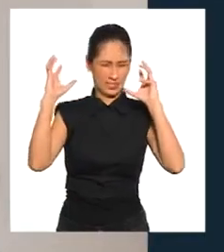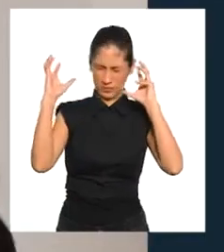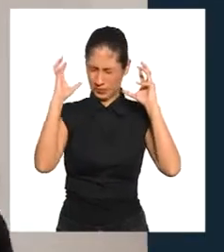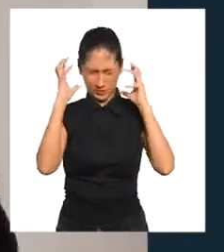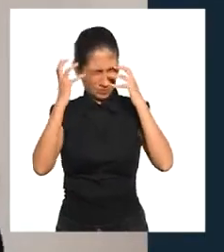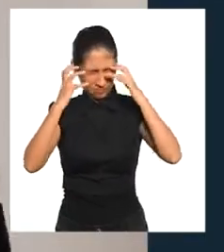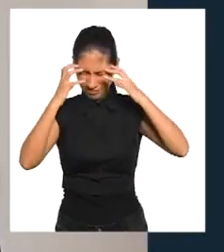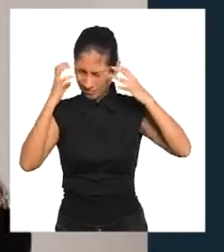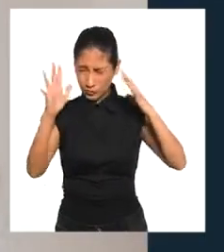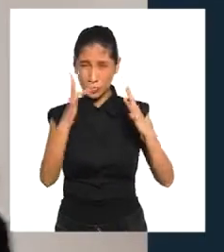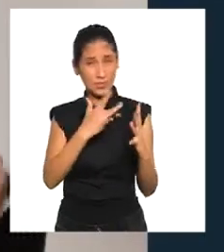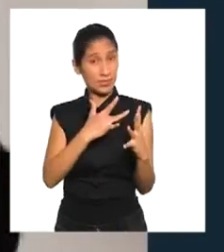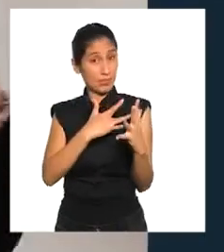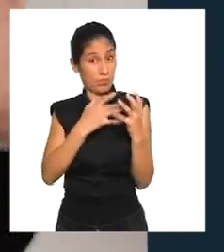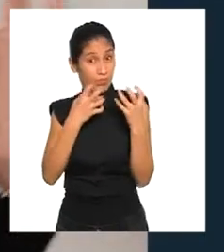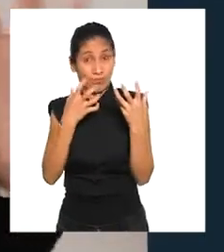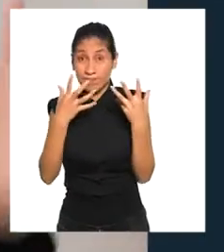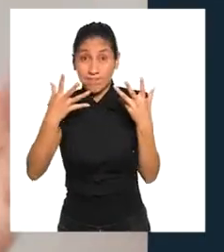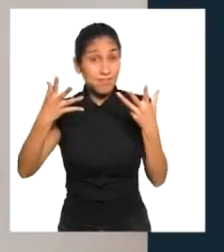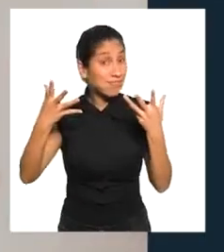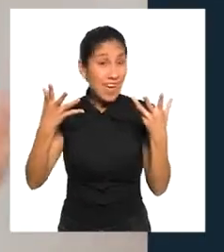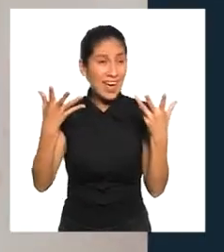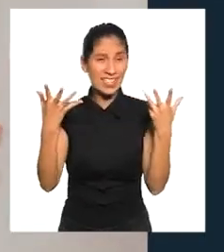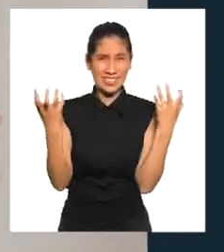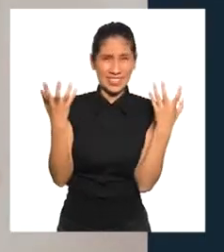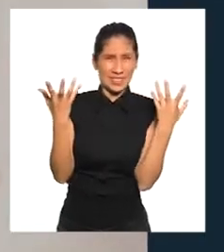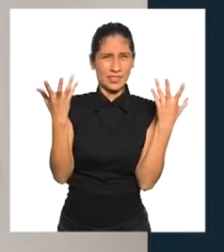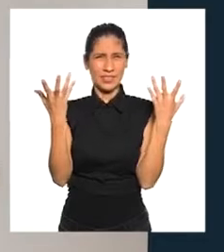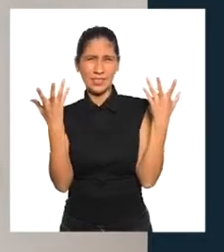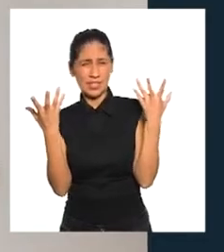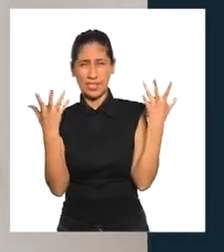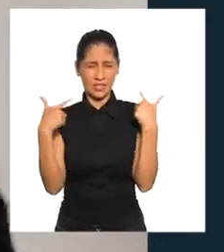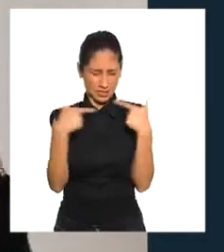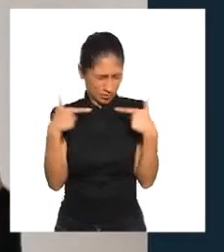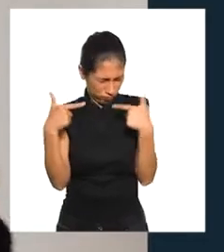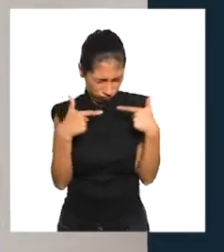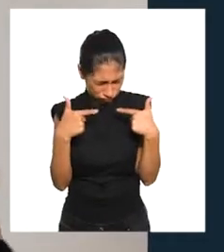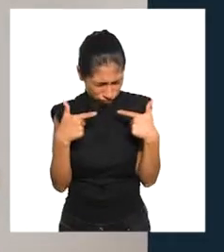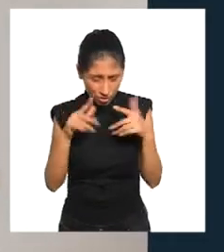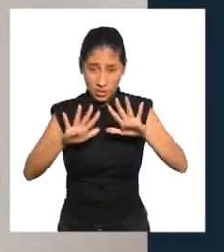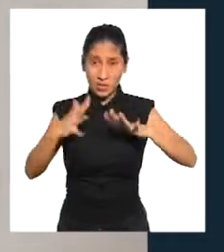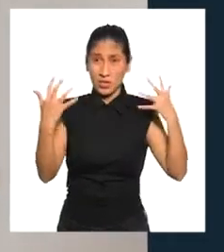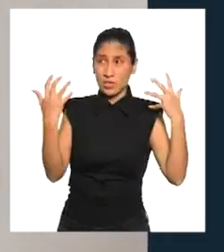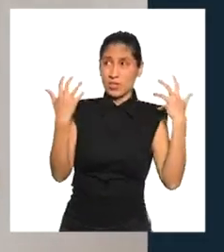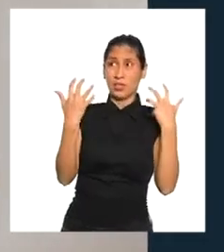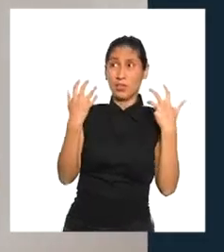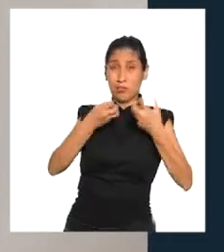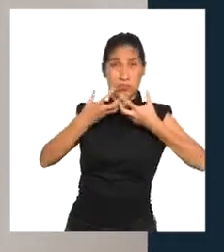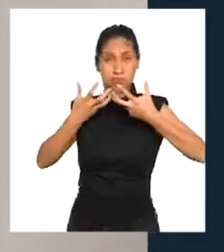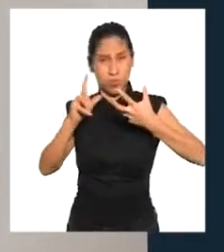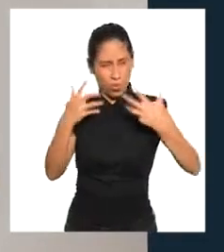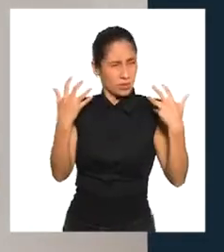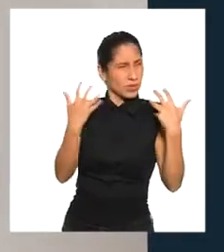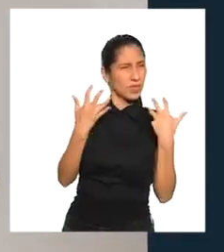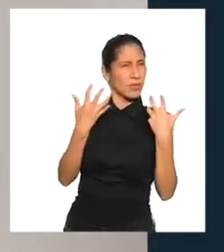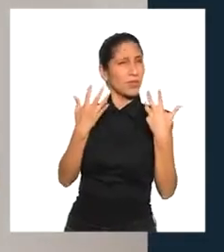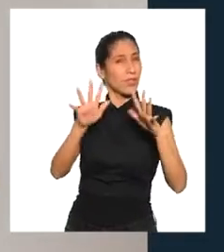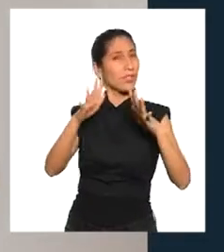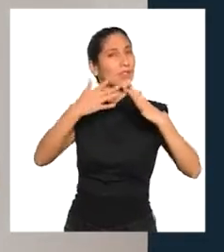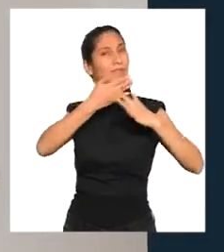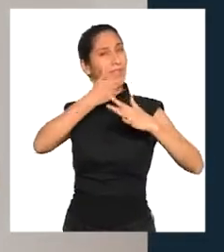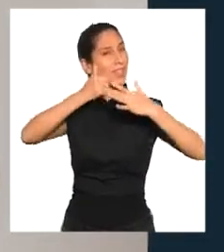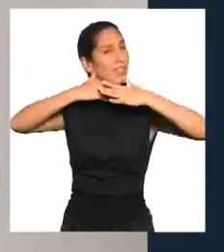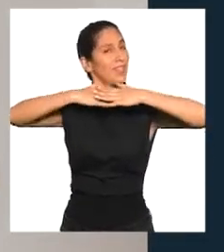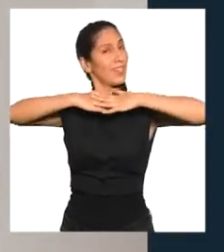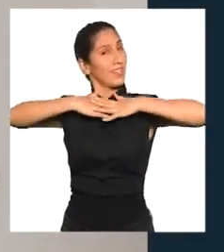que ya tu emoción está por explotar, sientas que vas a perder el control y de eso te dé un poco de miedo. Entonces, calma,